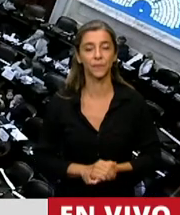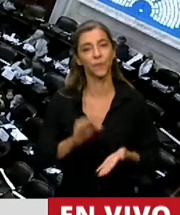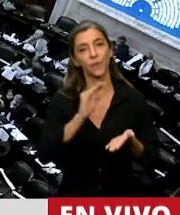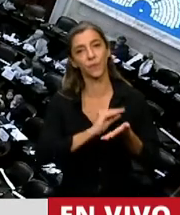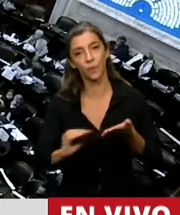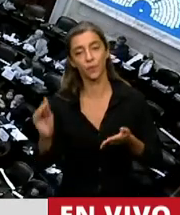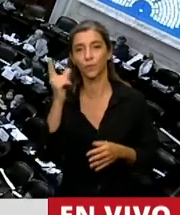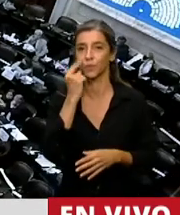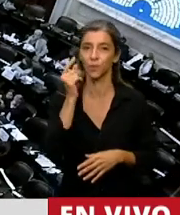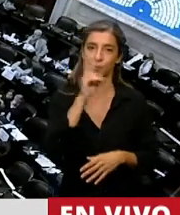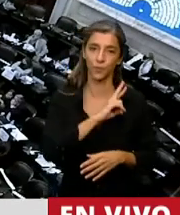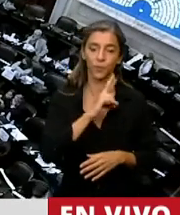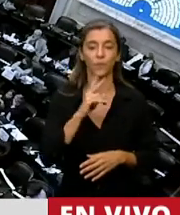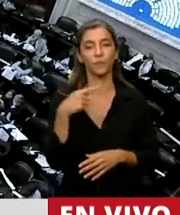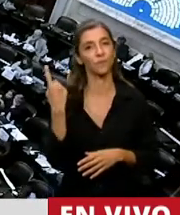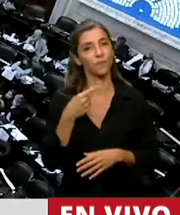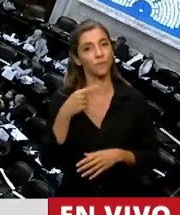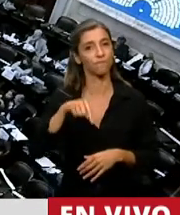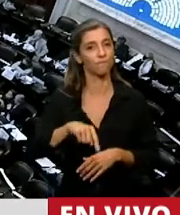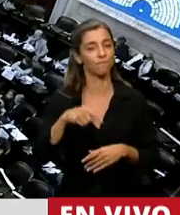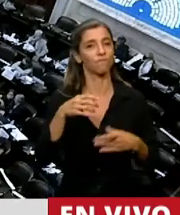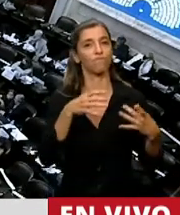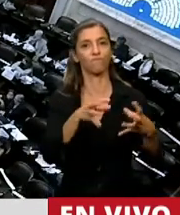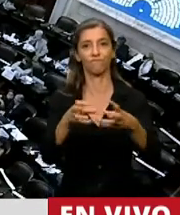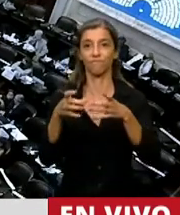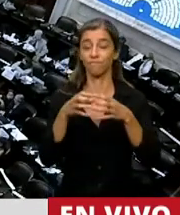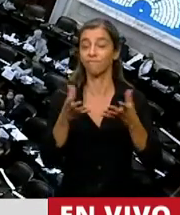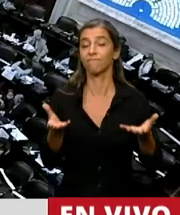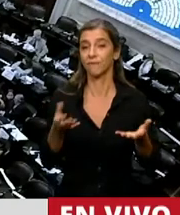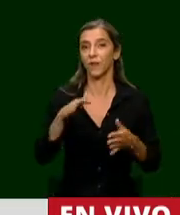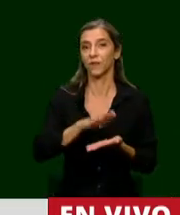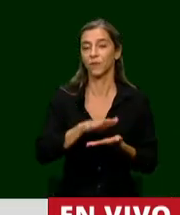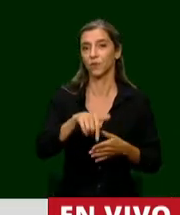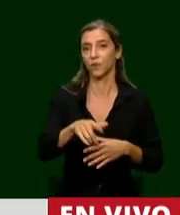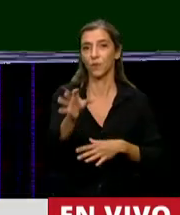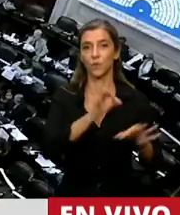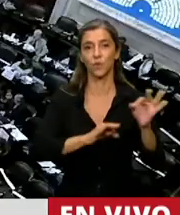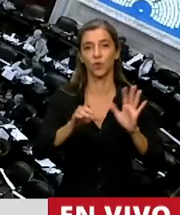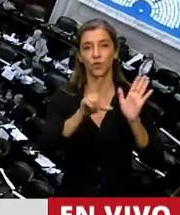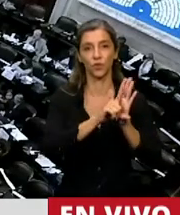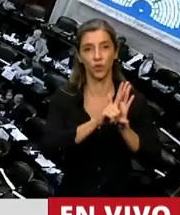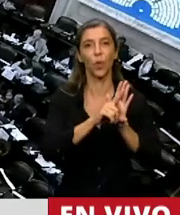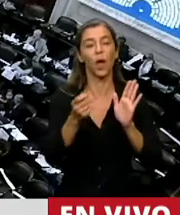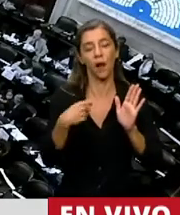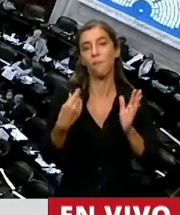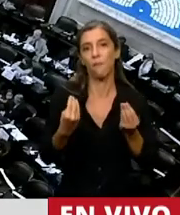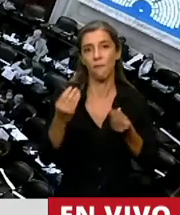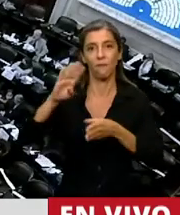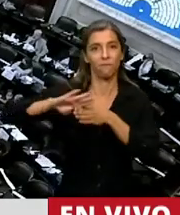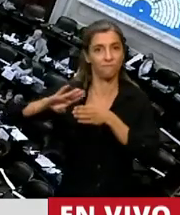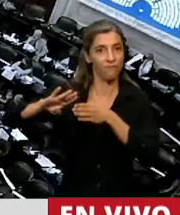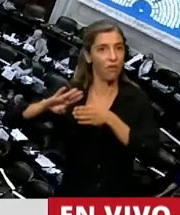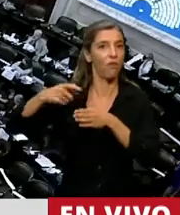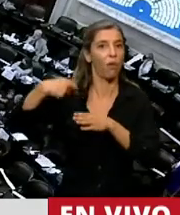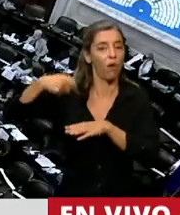Diputadas, diputados. Bueno, estamos en el tratamiento, ¿no?, de esta ley, el fortalecimiento de la sostenibilidad